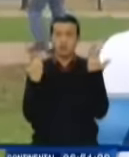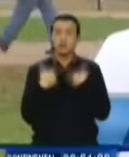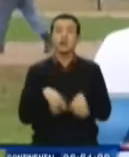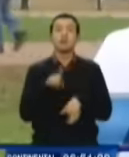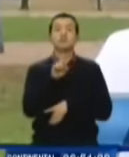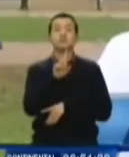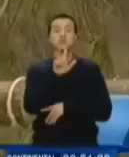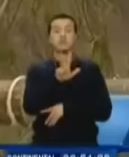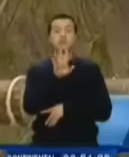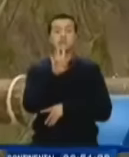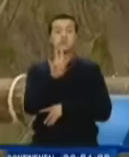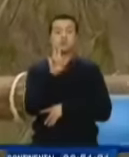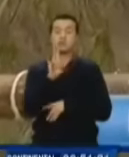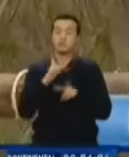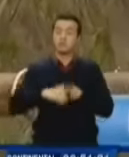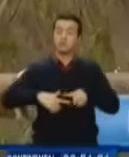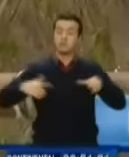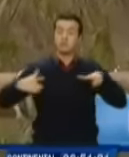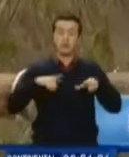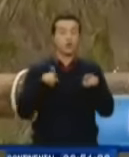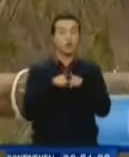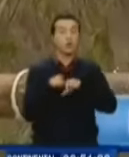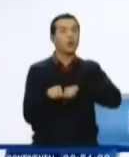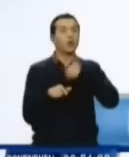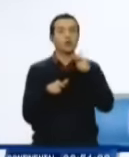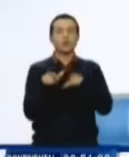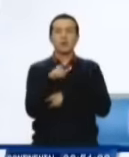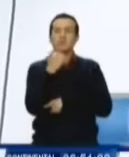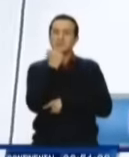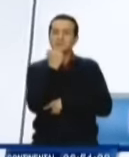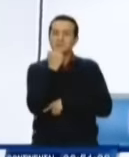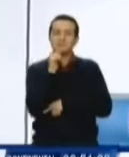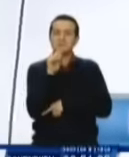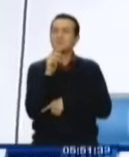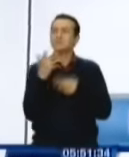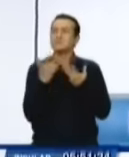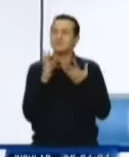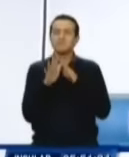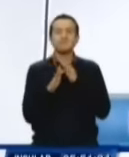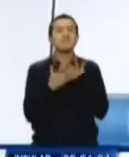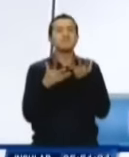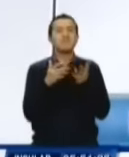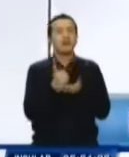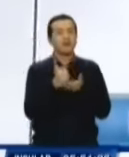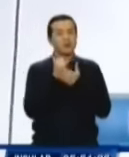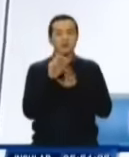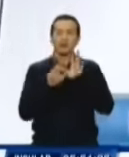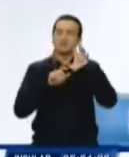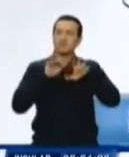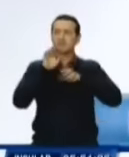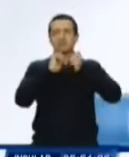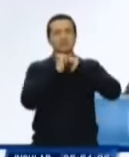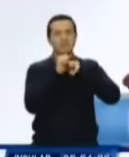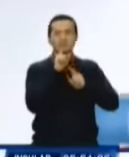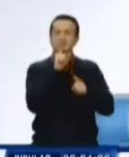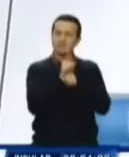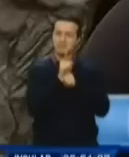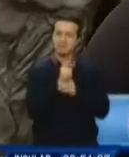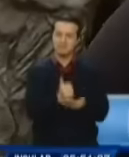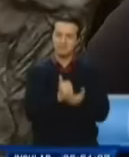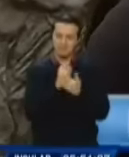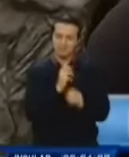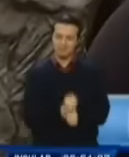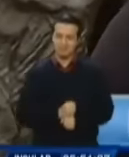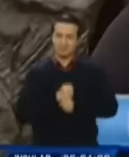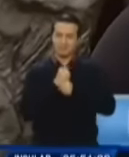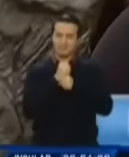137 hectáreas. El rocódromo es otra de las atracciones que ofrece la zona de senderos, que servirá para realizar un deporte integral y seguro.